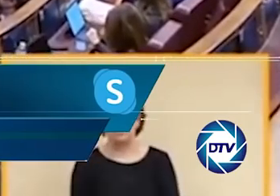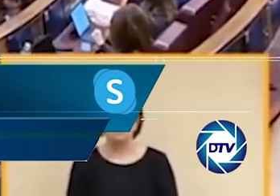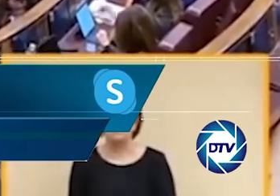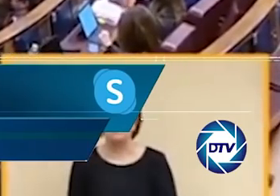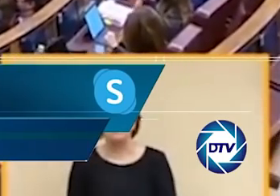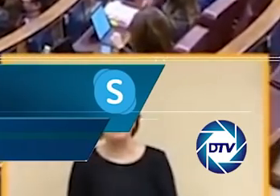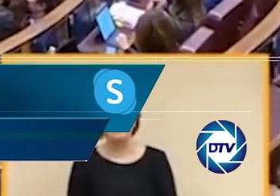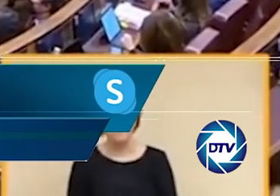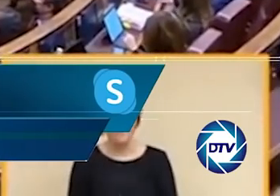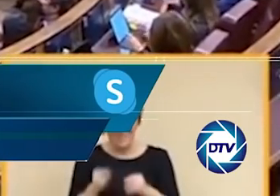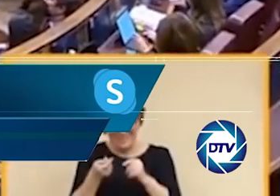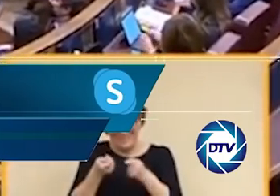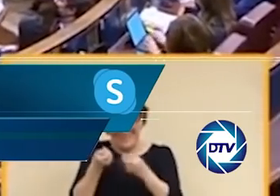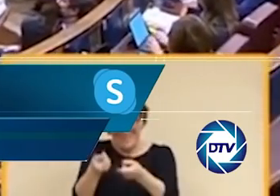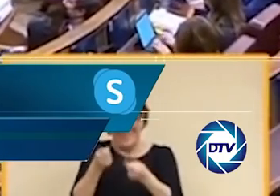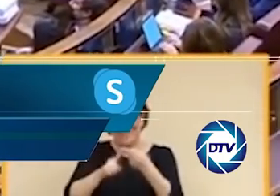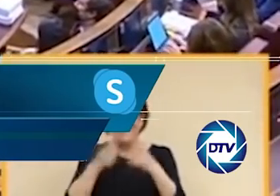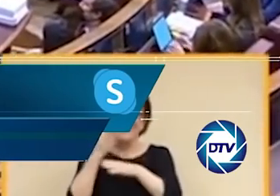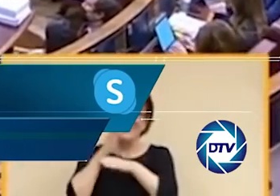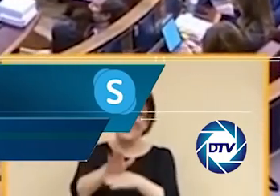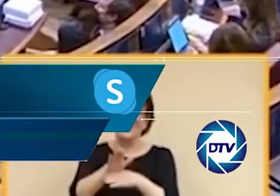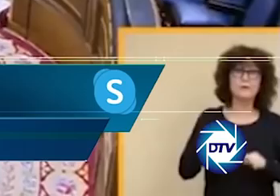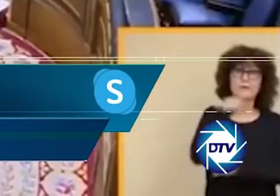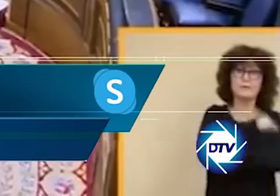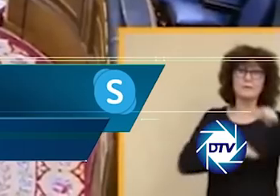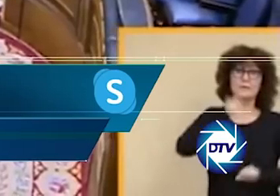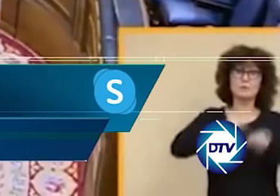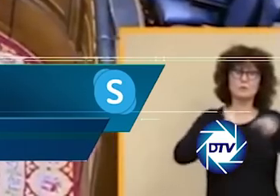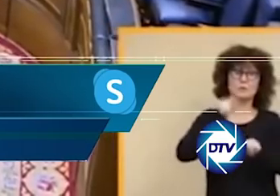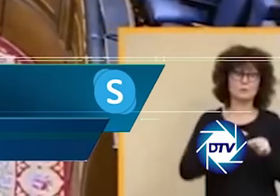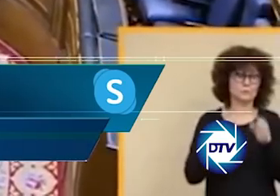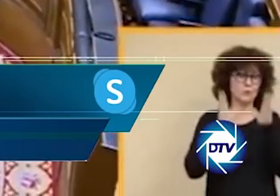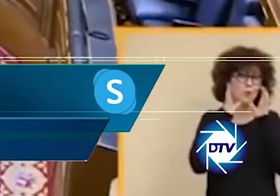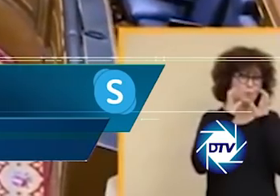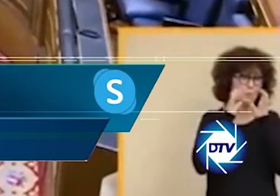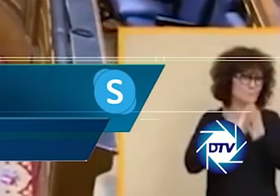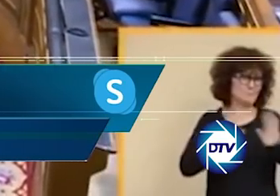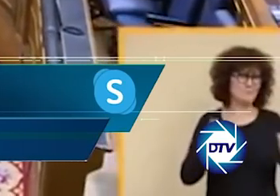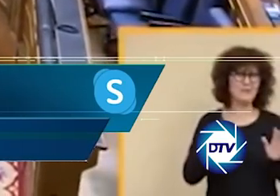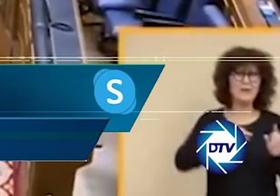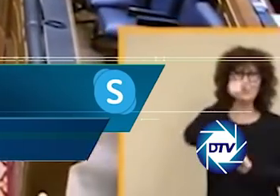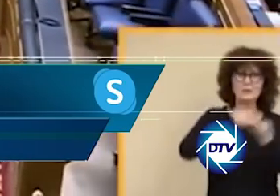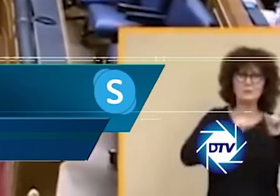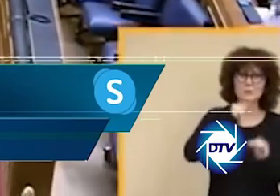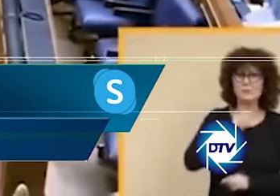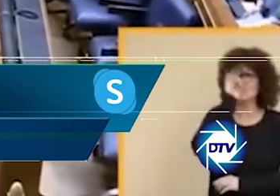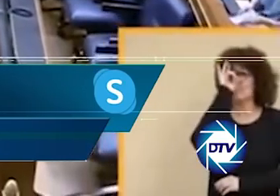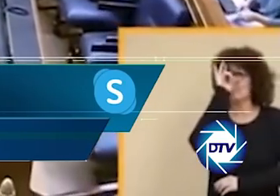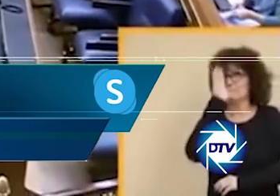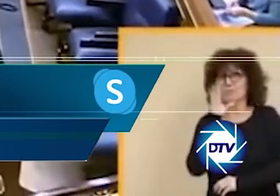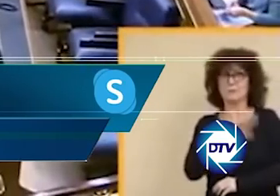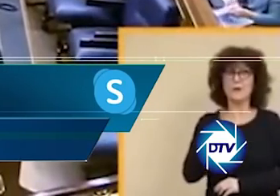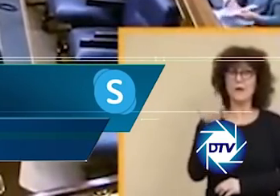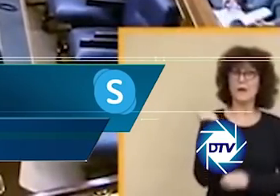determinado total te están saliendo para arengar a los suyos falsamente y riéndose de sus votantes, diciéndoles somos los defensores de la paz, y 15 minutos después están